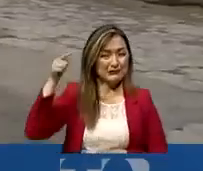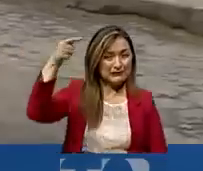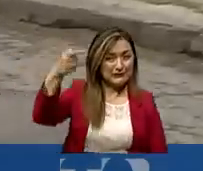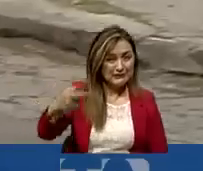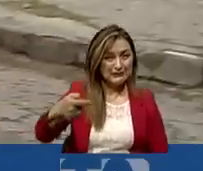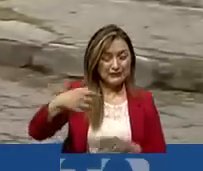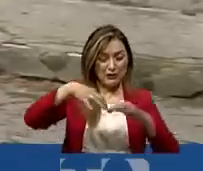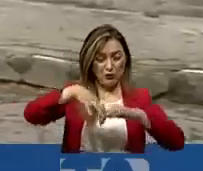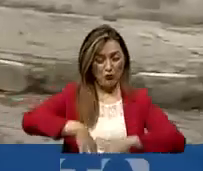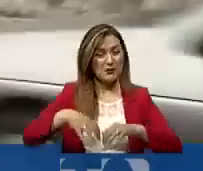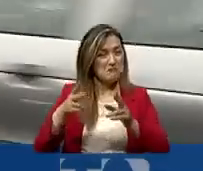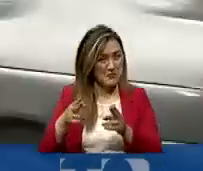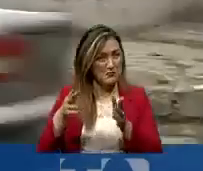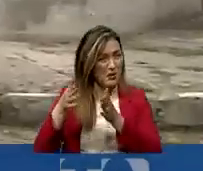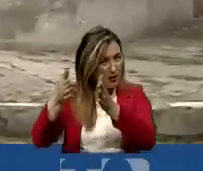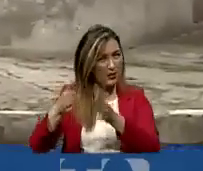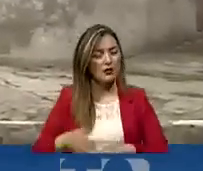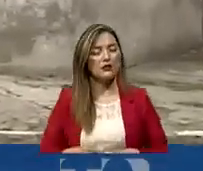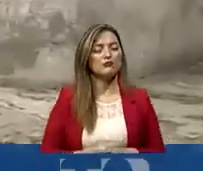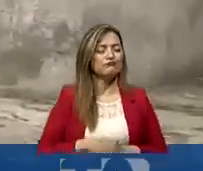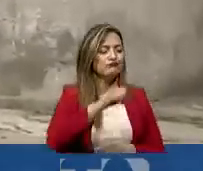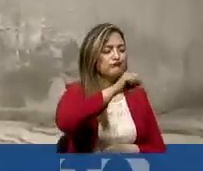hay un hundimiento en esta misma calle, ¿no es cierto? Sí,